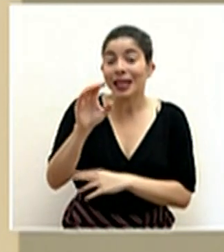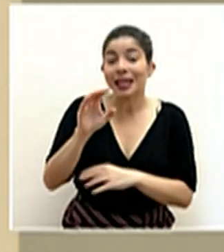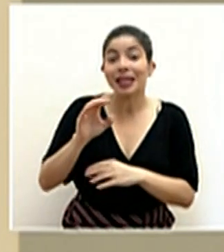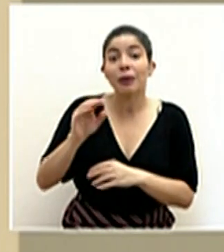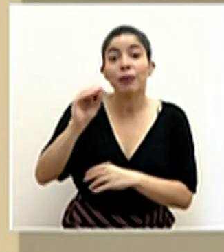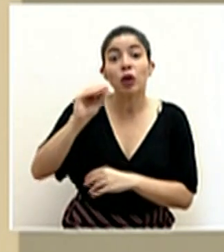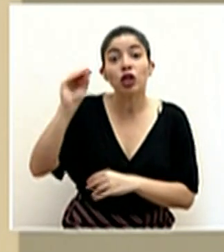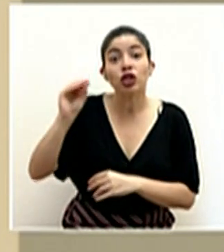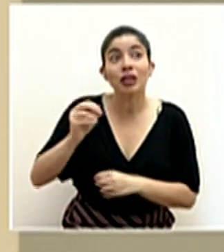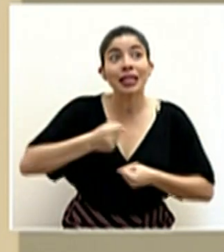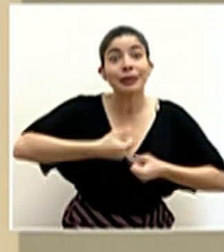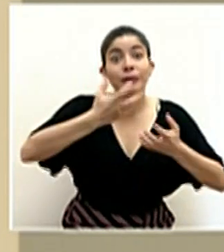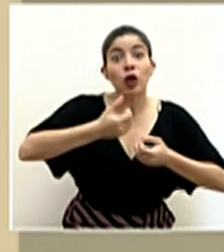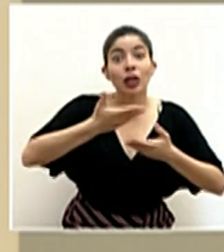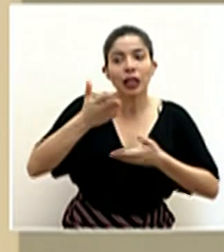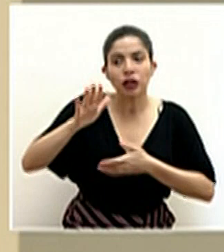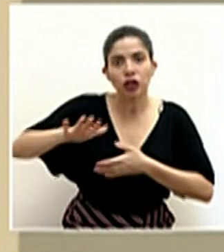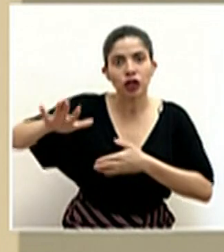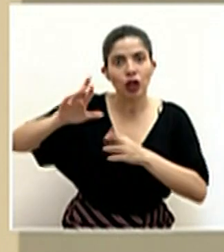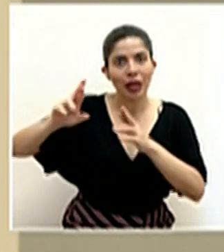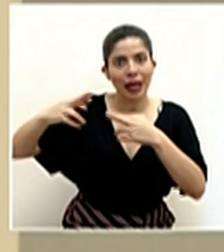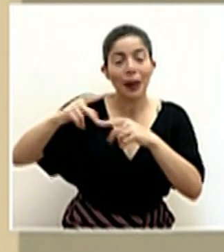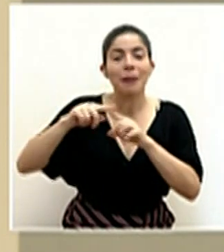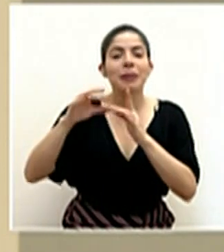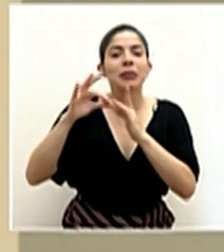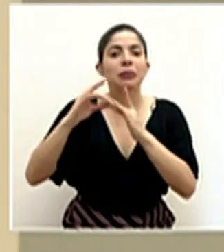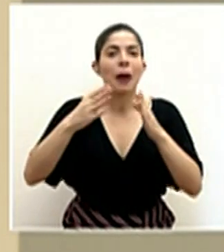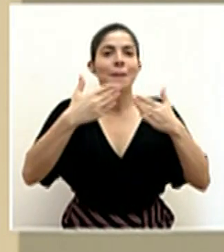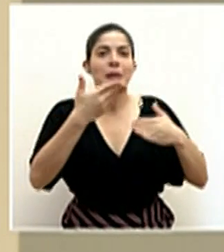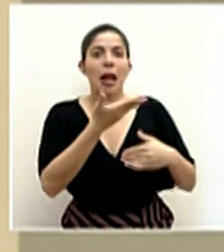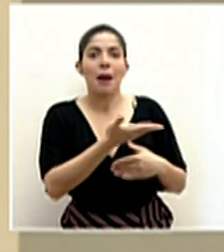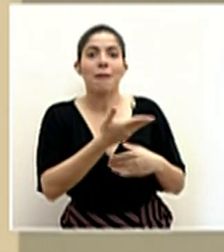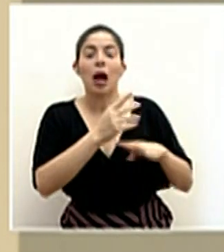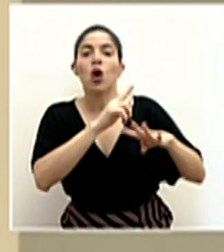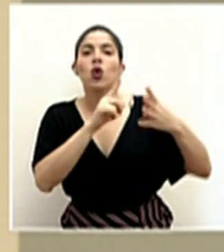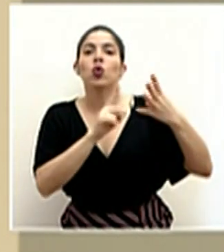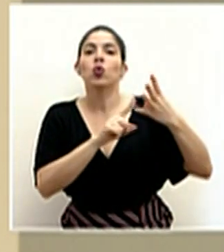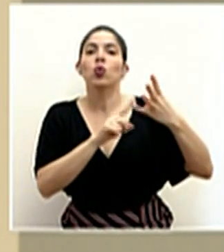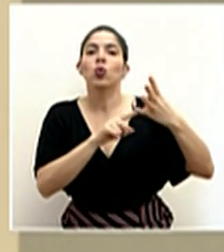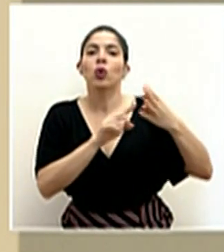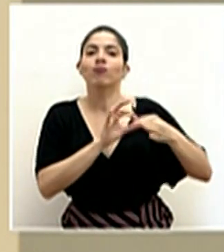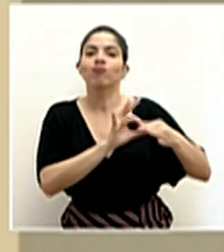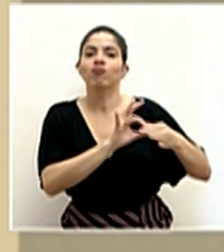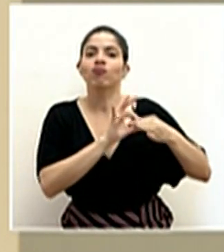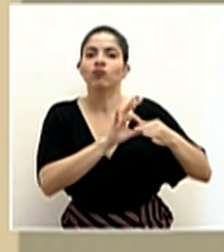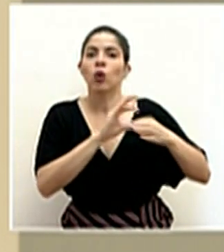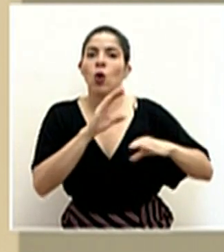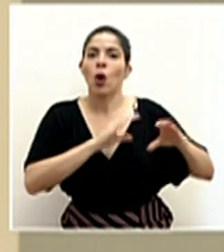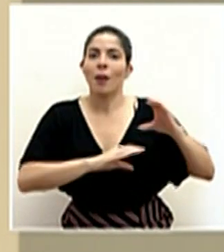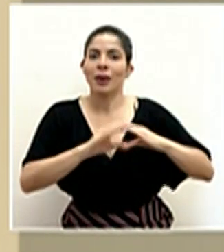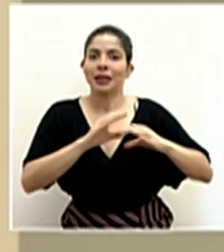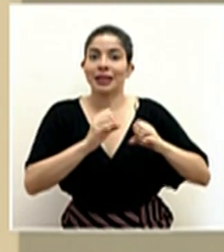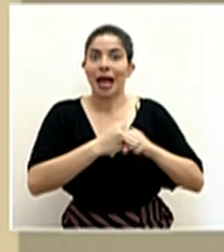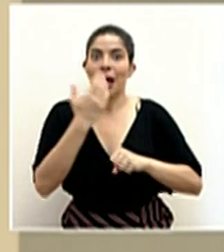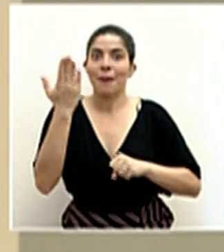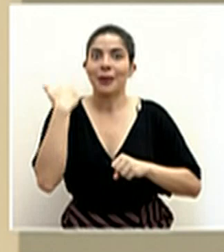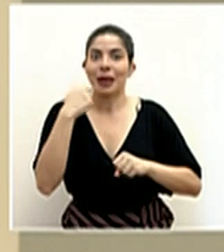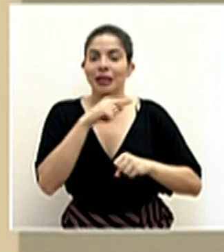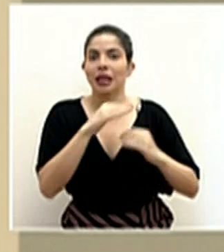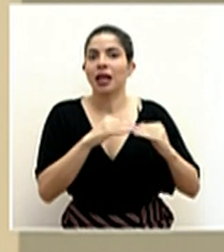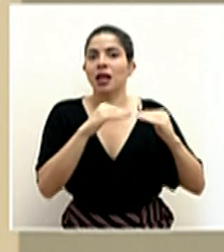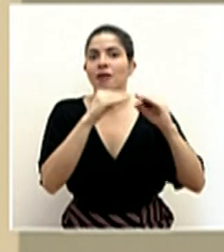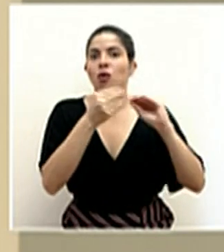nuestras exportaciones, pero en particular Panamá es nuestro cuarto socio comercial el año pasado.